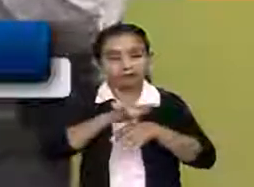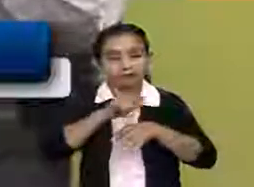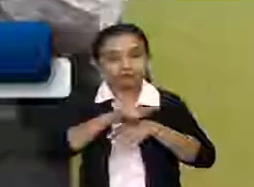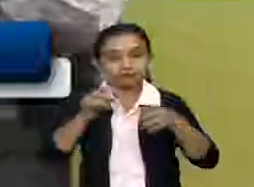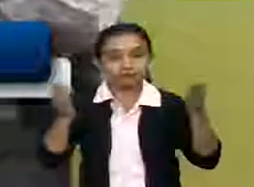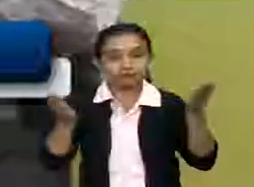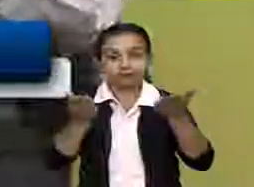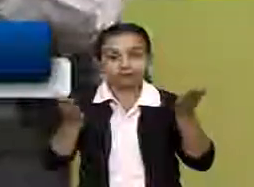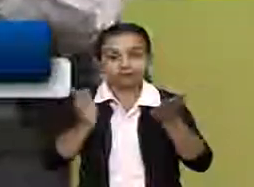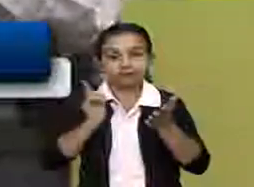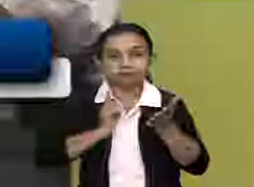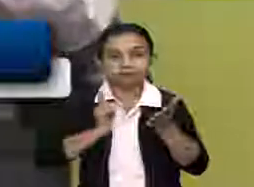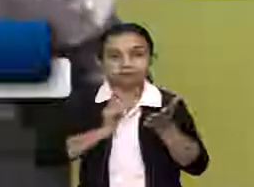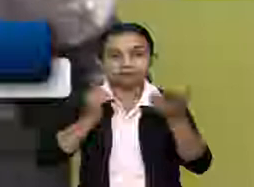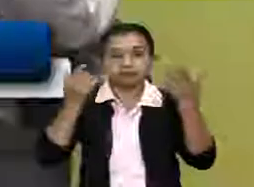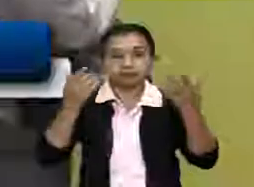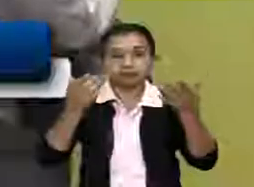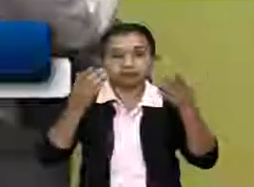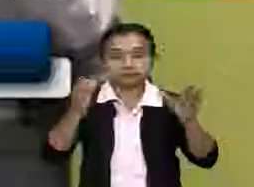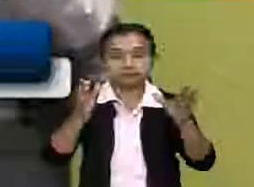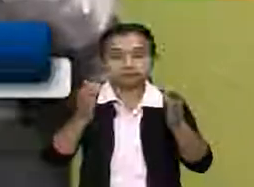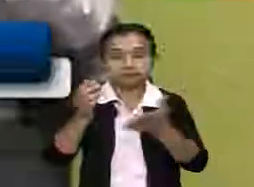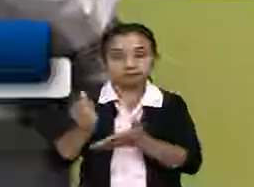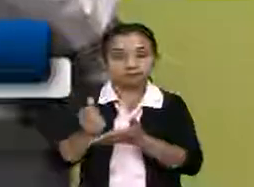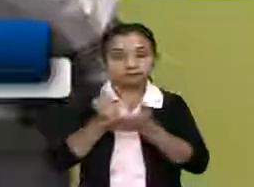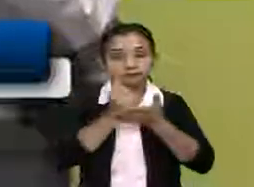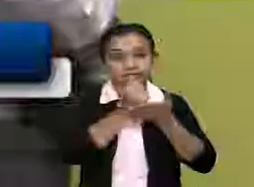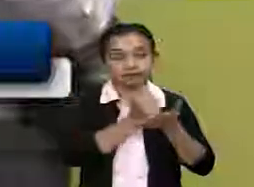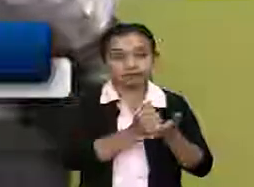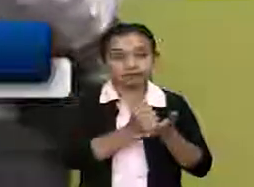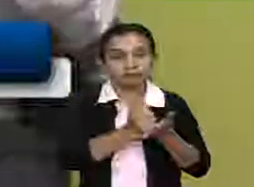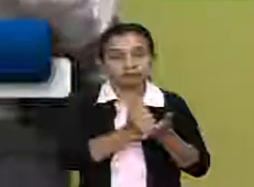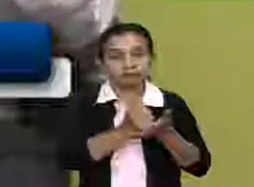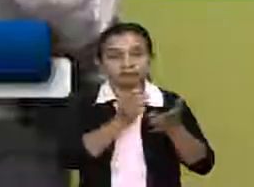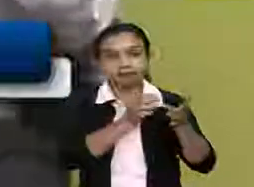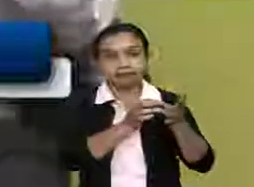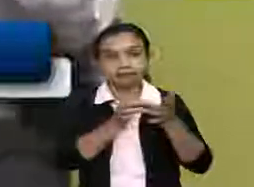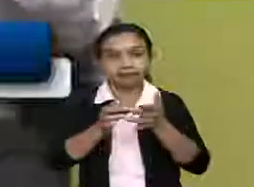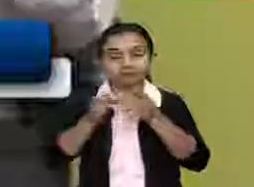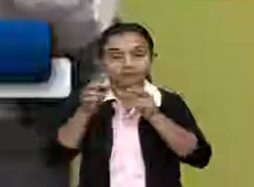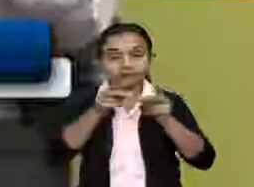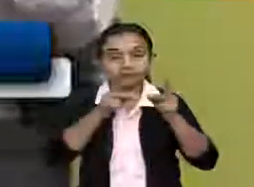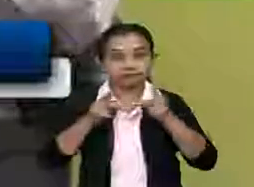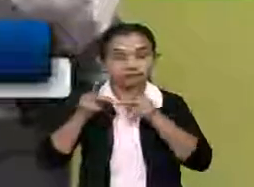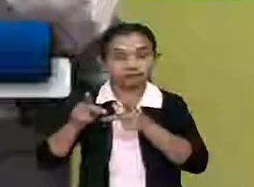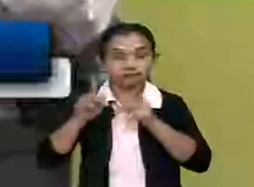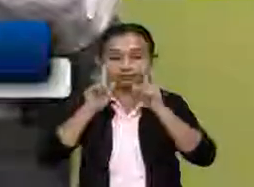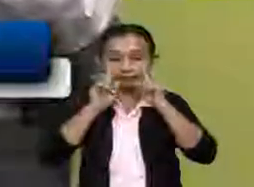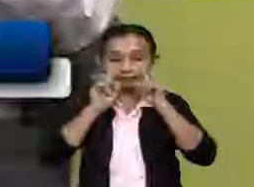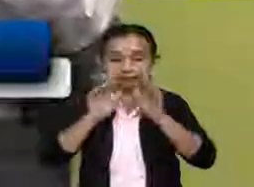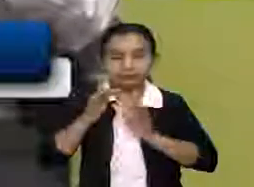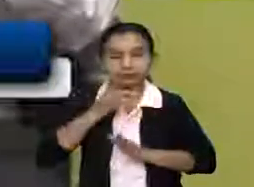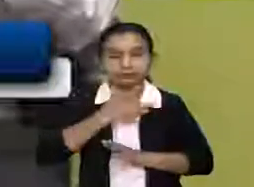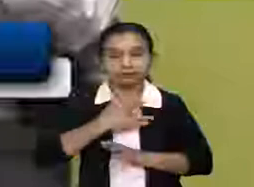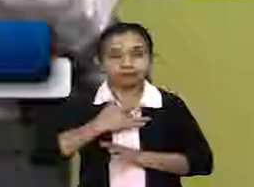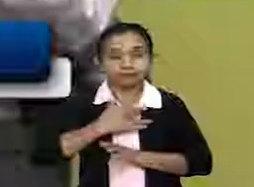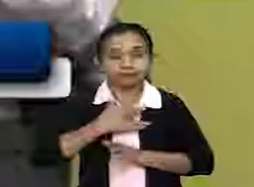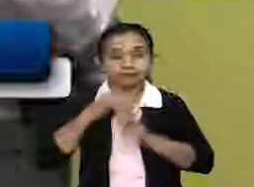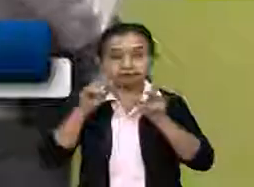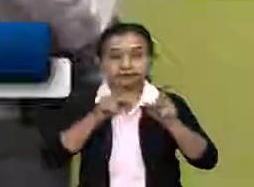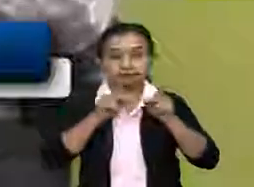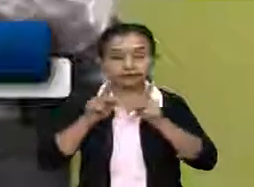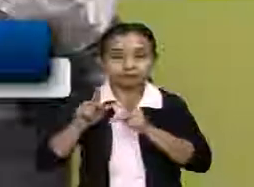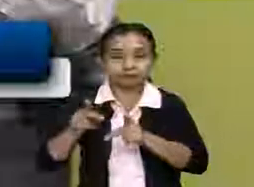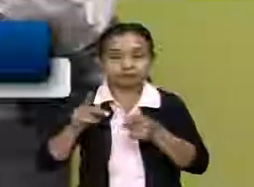tener sus productos que vayan a ir específicamente a cubrir la necesidad que tiene cada paciente para que